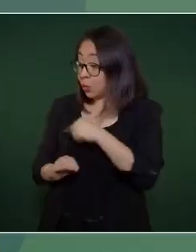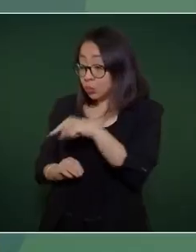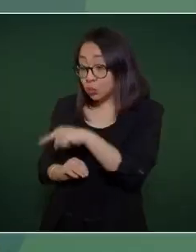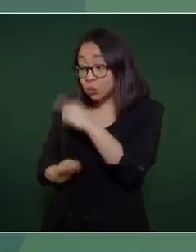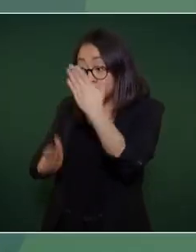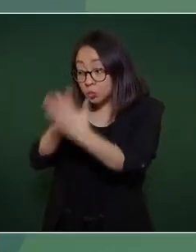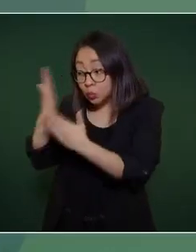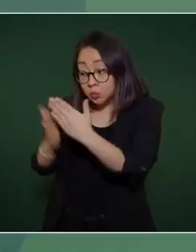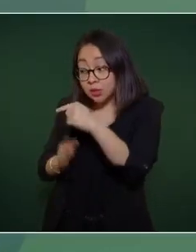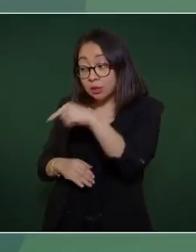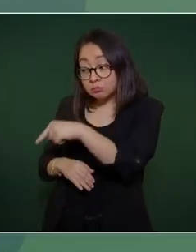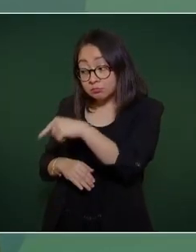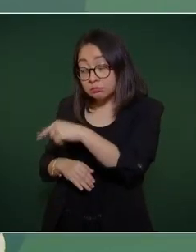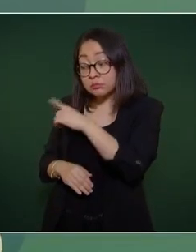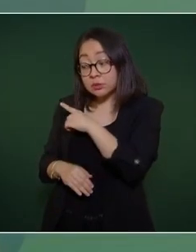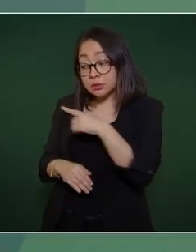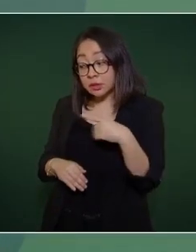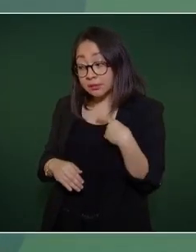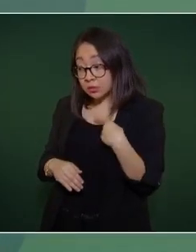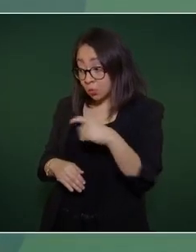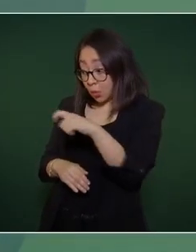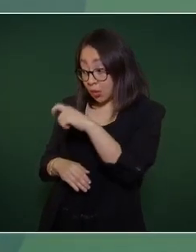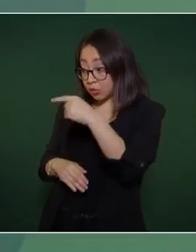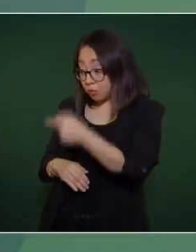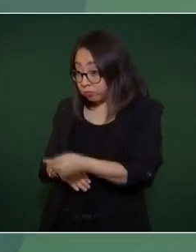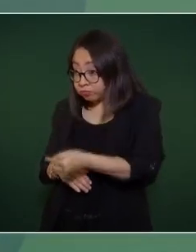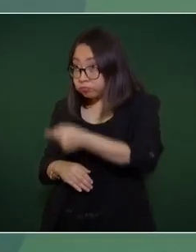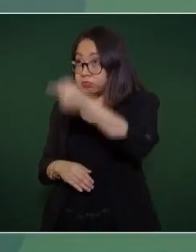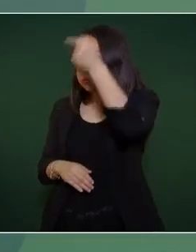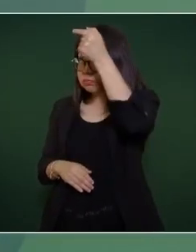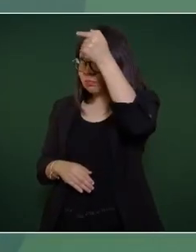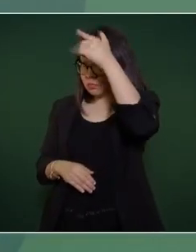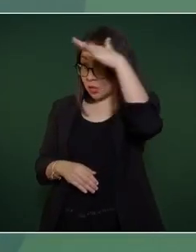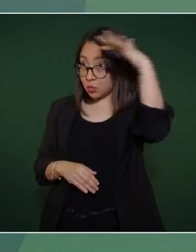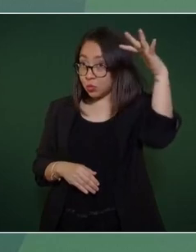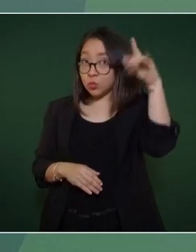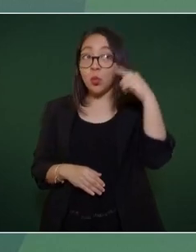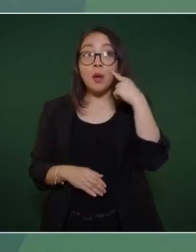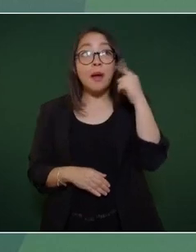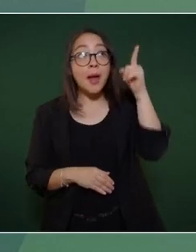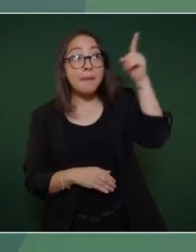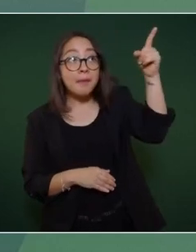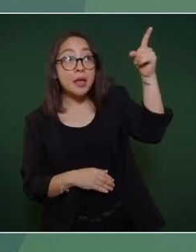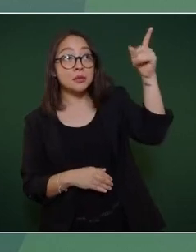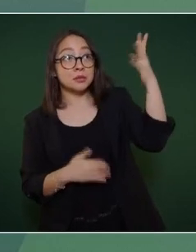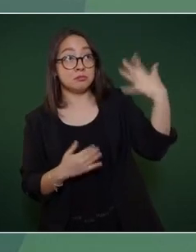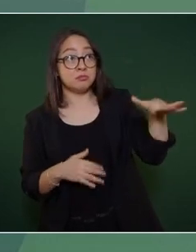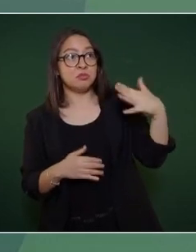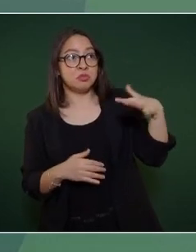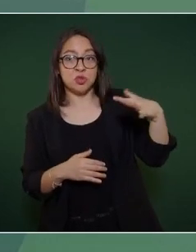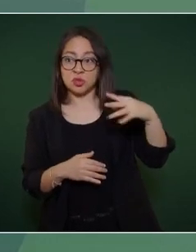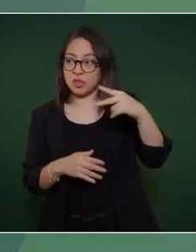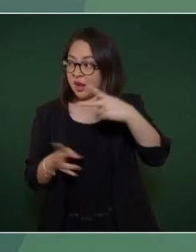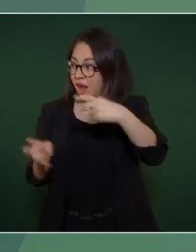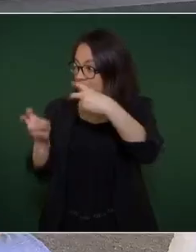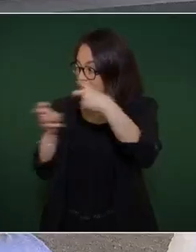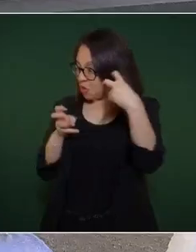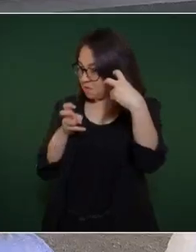grande, seas como don Fulano, un reverendo ladrón.